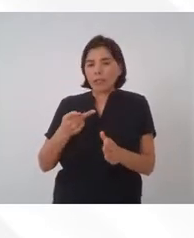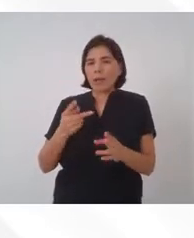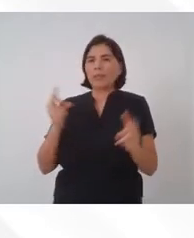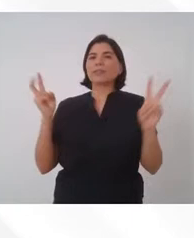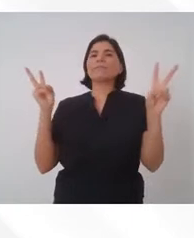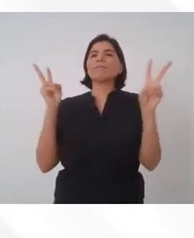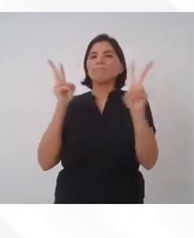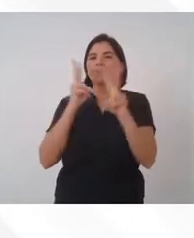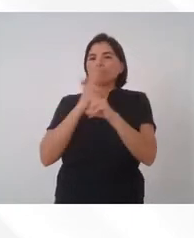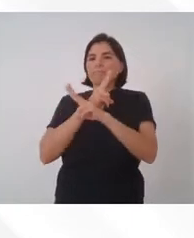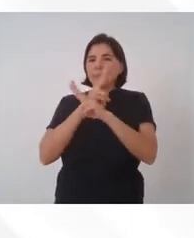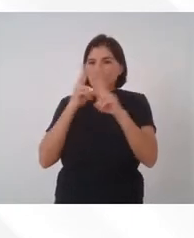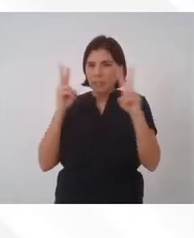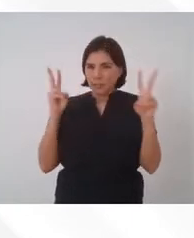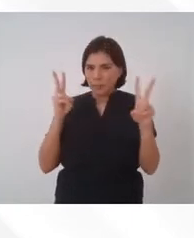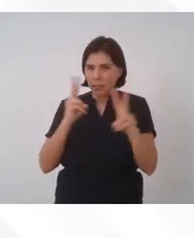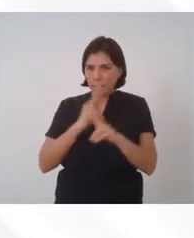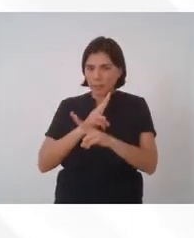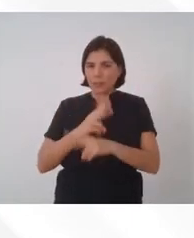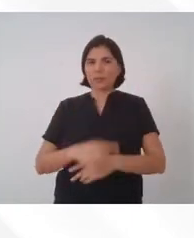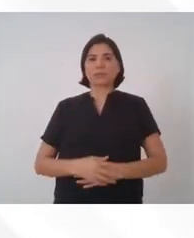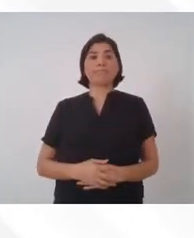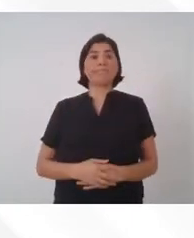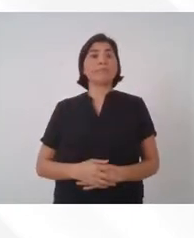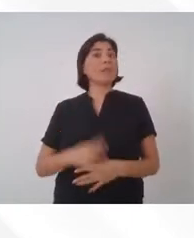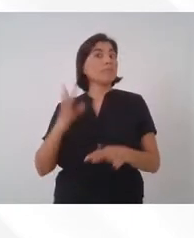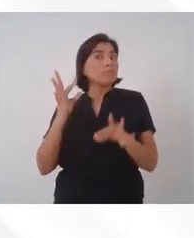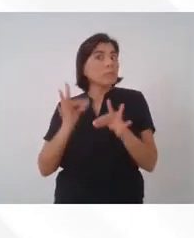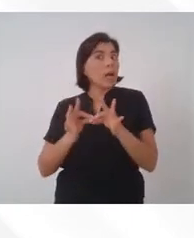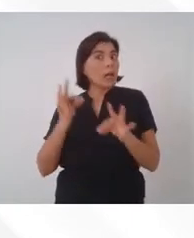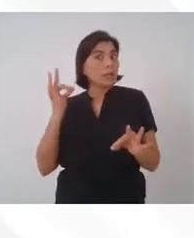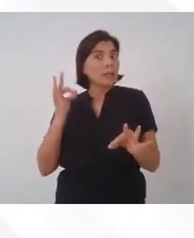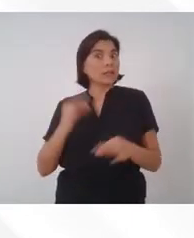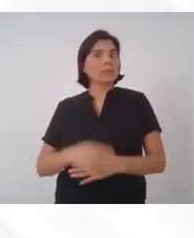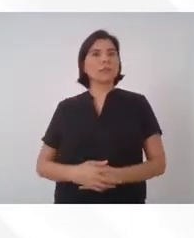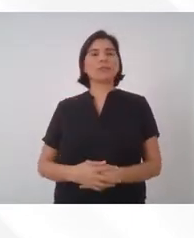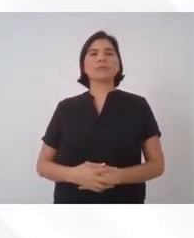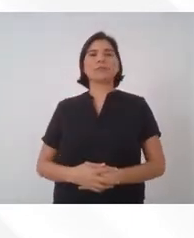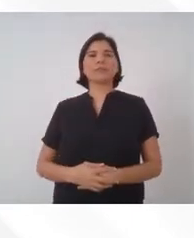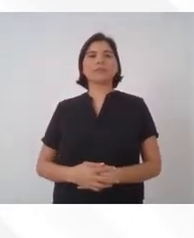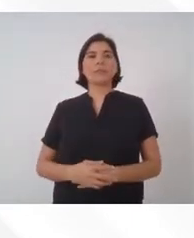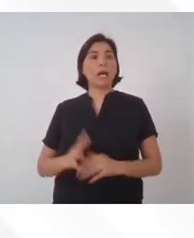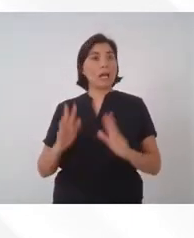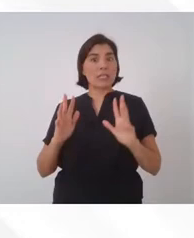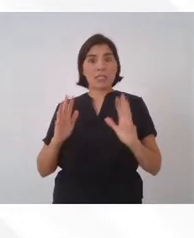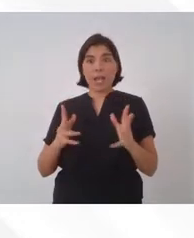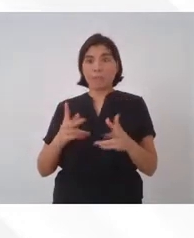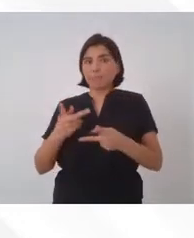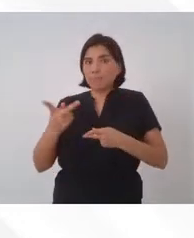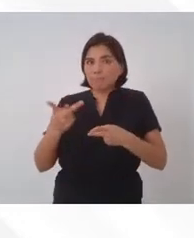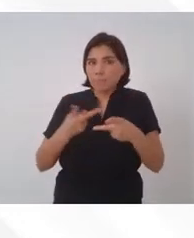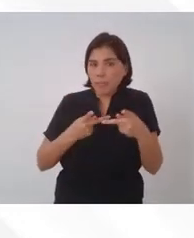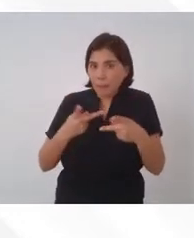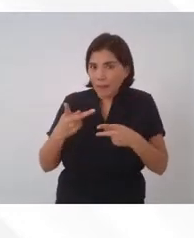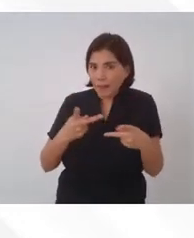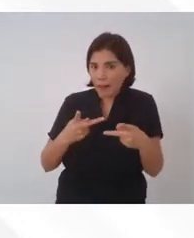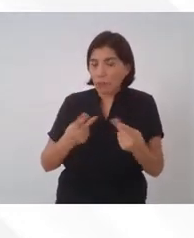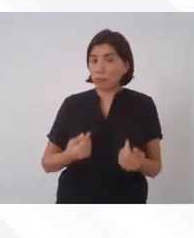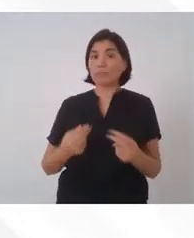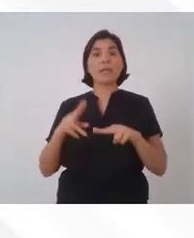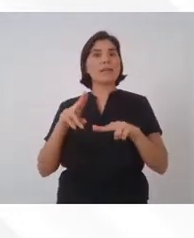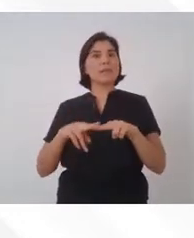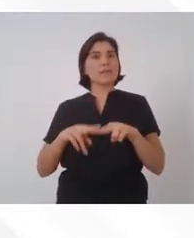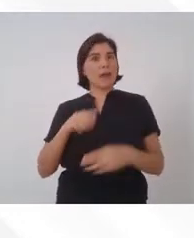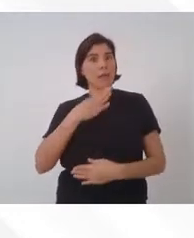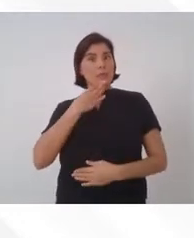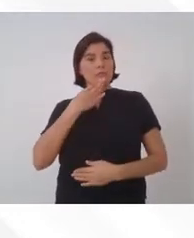respiración. ¿Estamos todos listos? ¿Sí? ¿Están todos preparados? ¿Están ya muy bien sentados, erguidos? Entonces vamos a